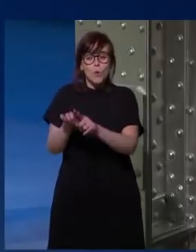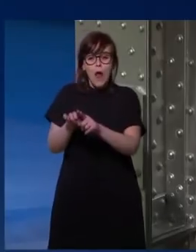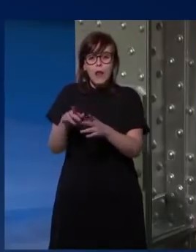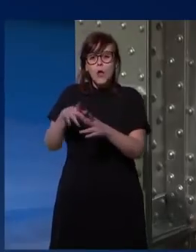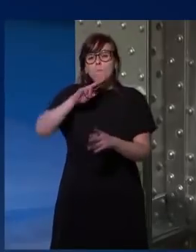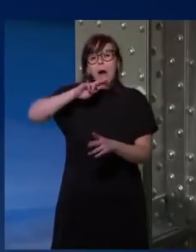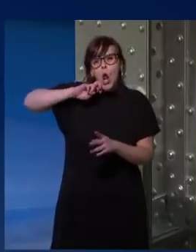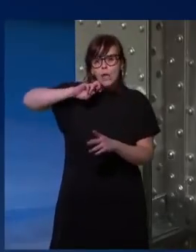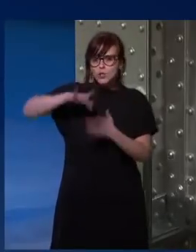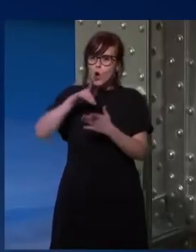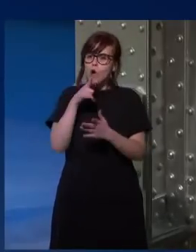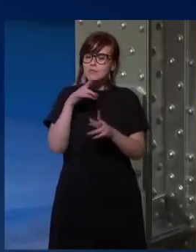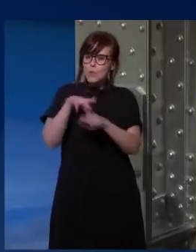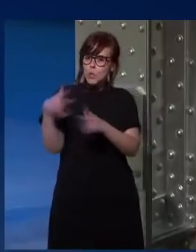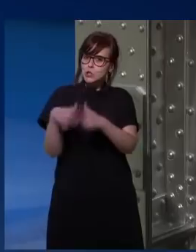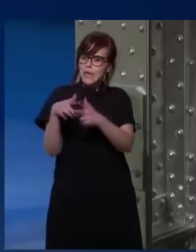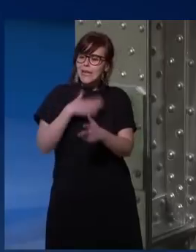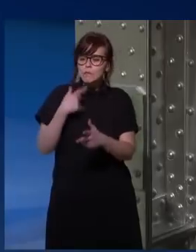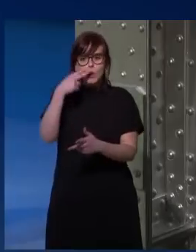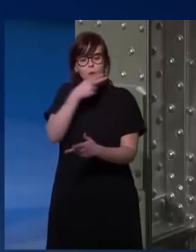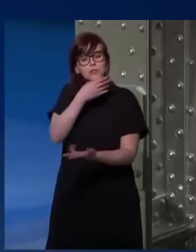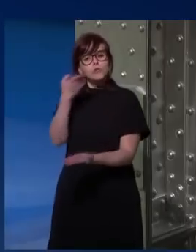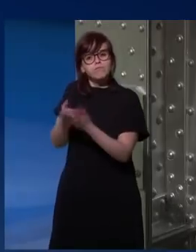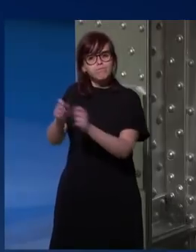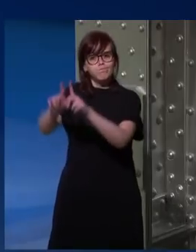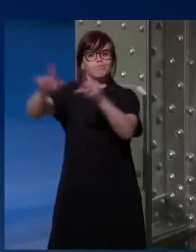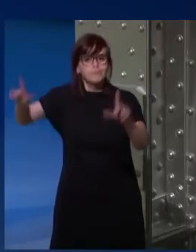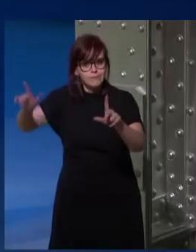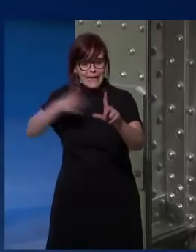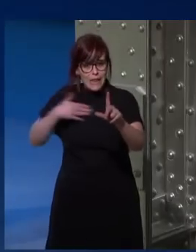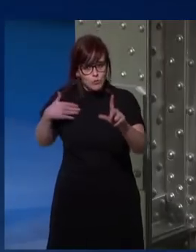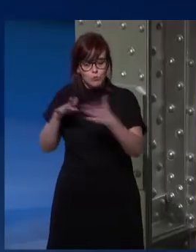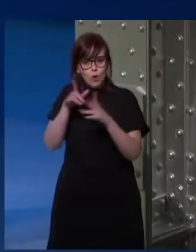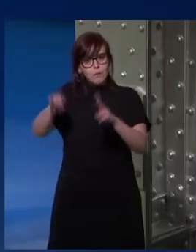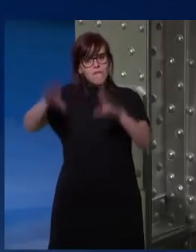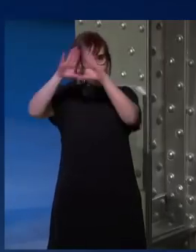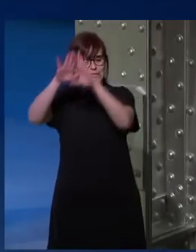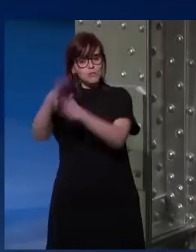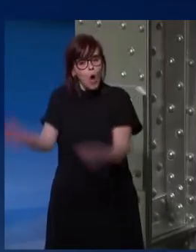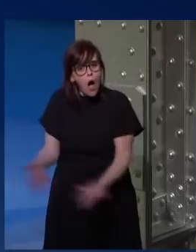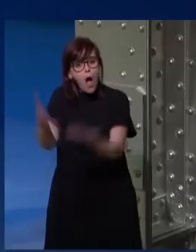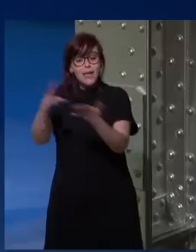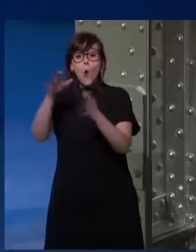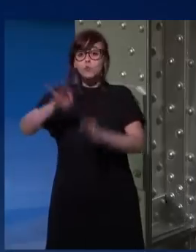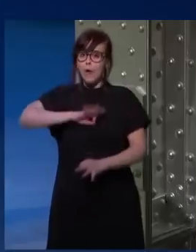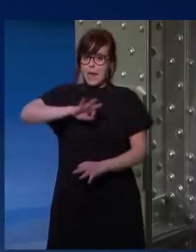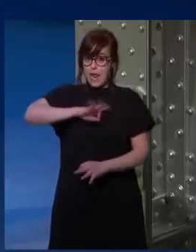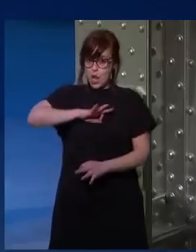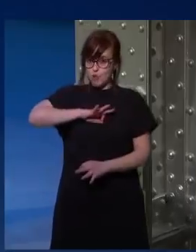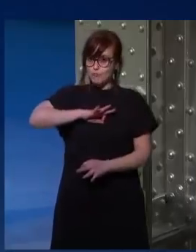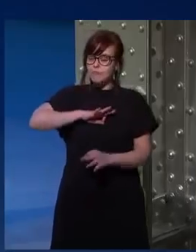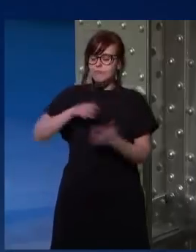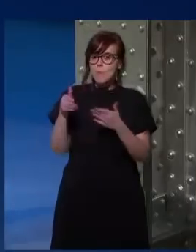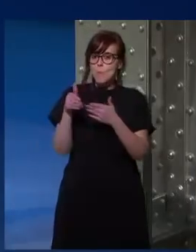otras causas sociales, pues también nuestro compromiso como programa con el feminismo, ¿no? Y en enero de ese año es cuando